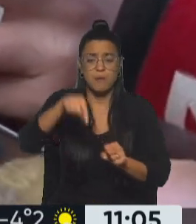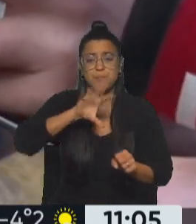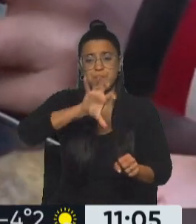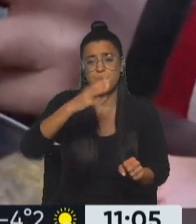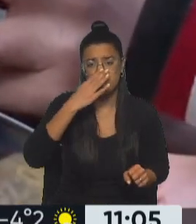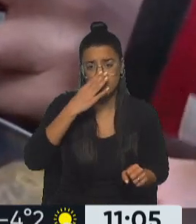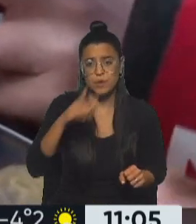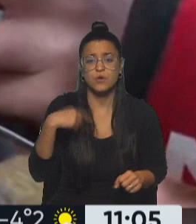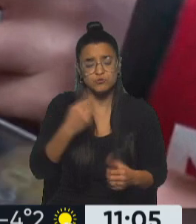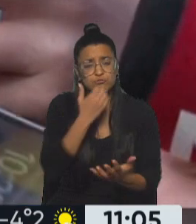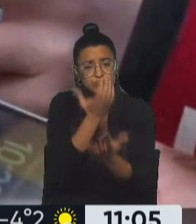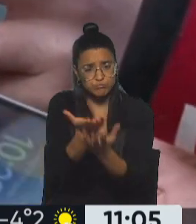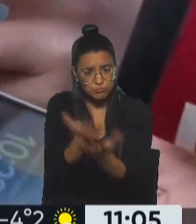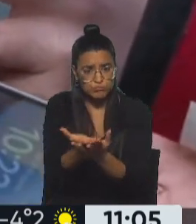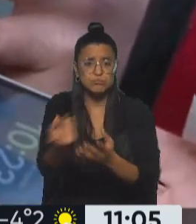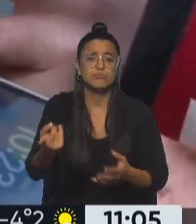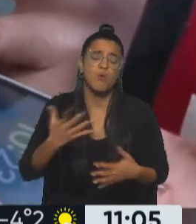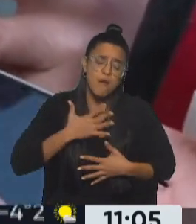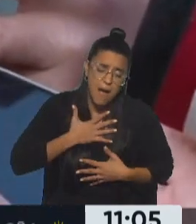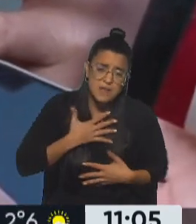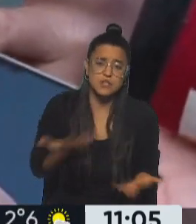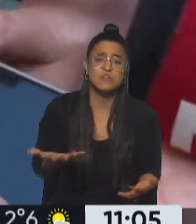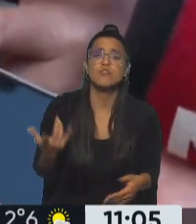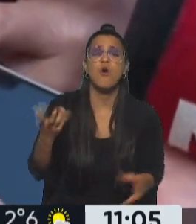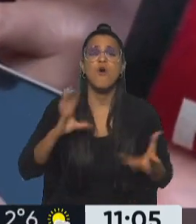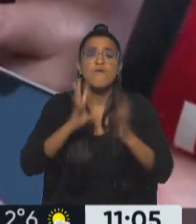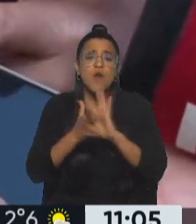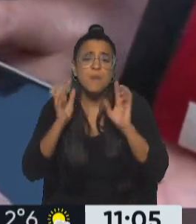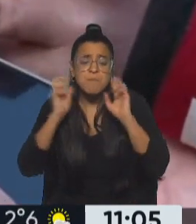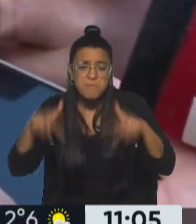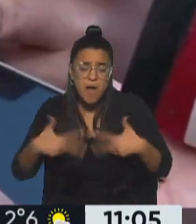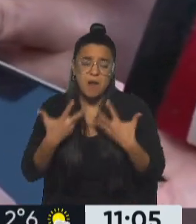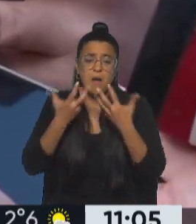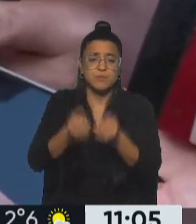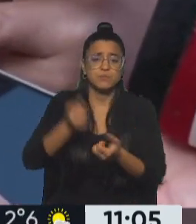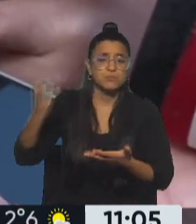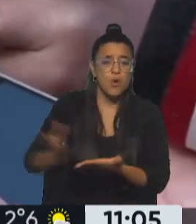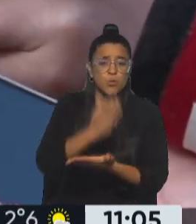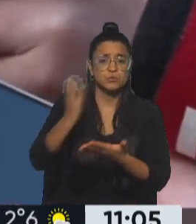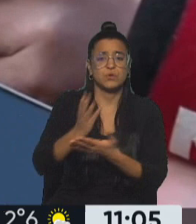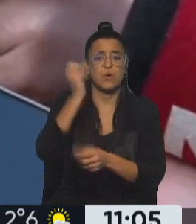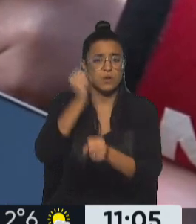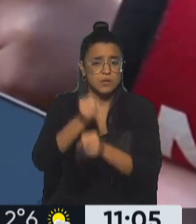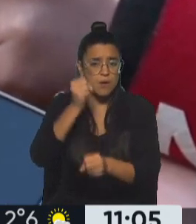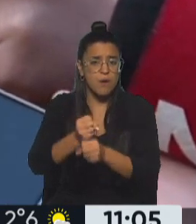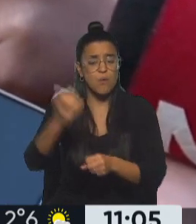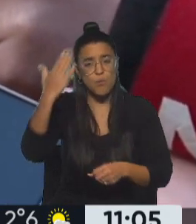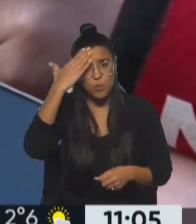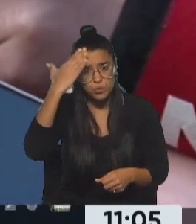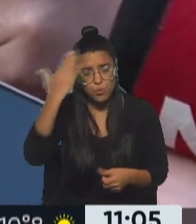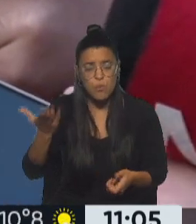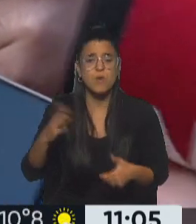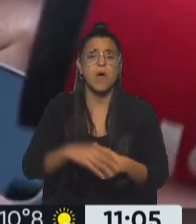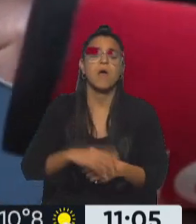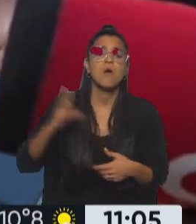Córdoba. Lo ponemos a disposición con mucho cariño y es el esquema de apoyar la producción y el trabajo, la cultura de